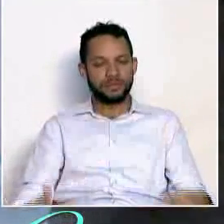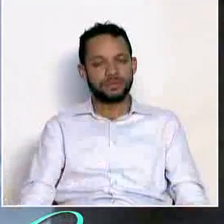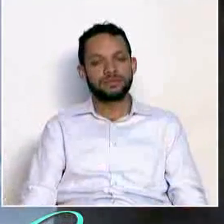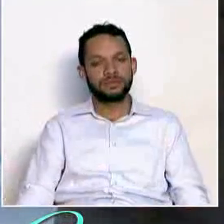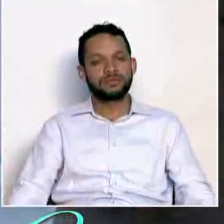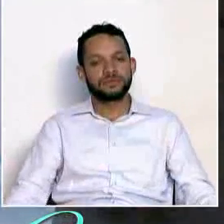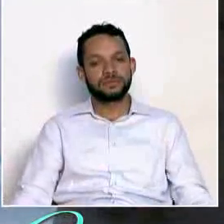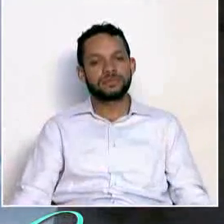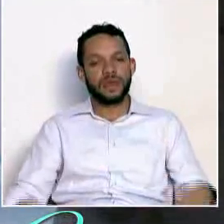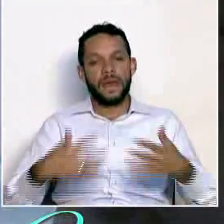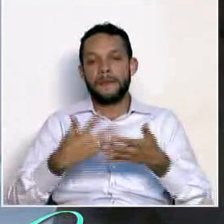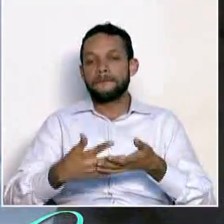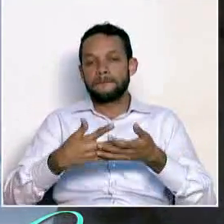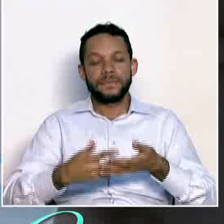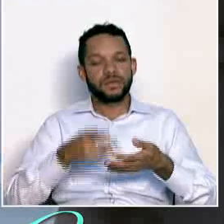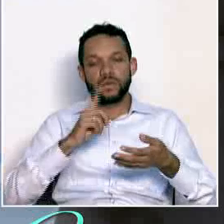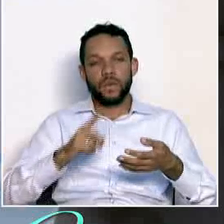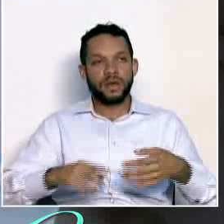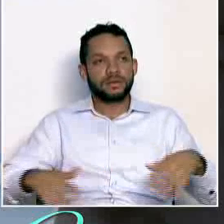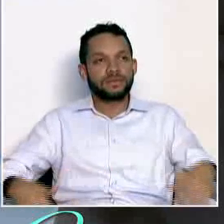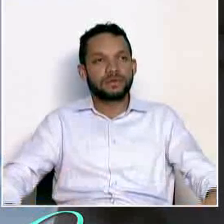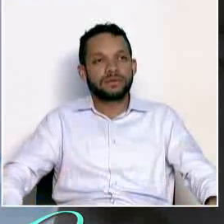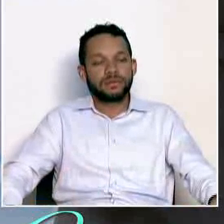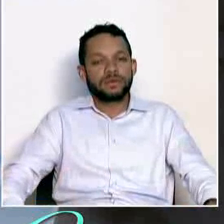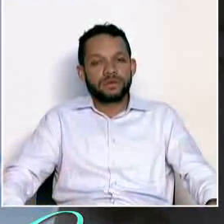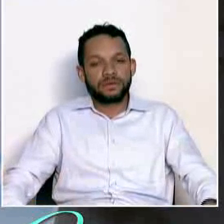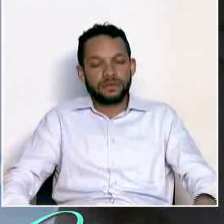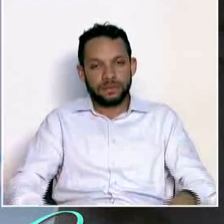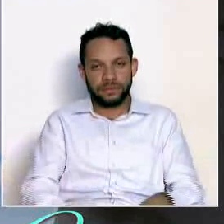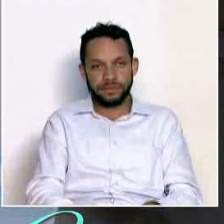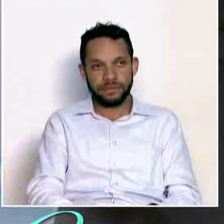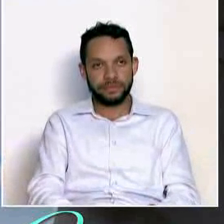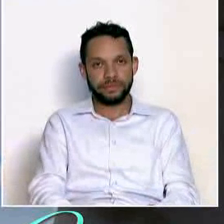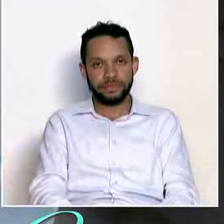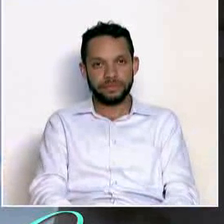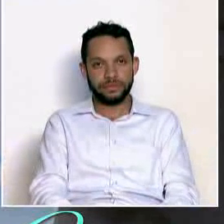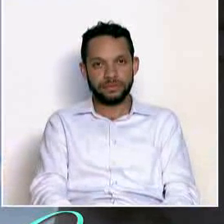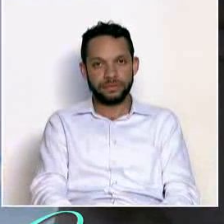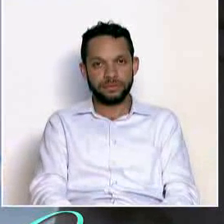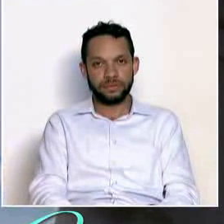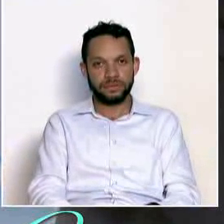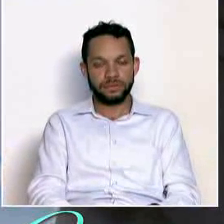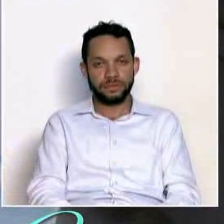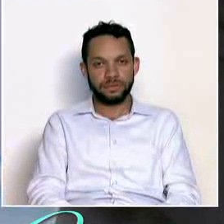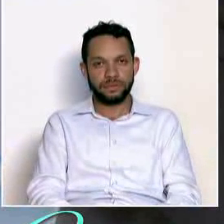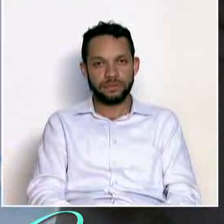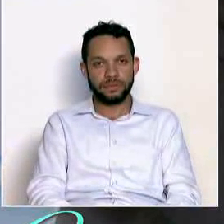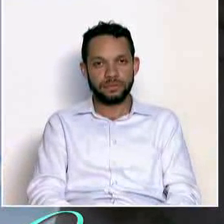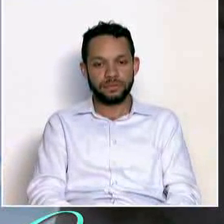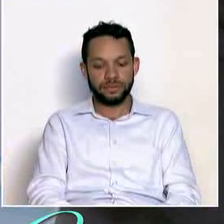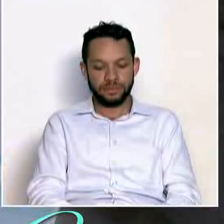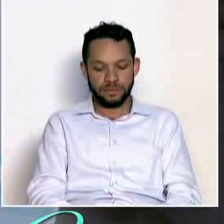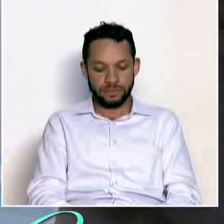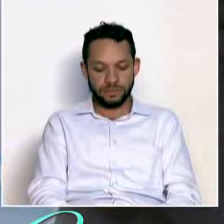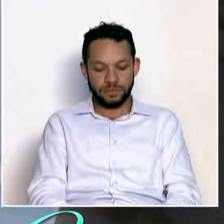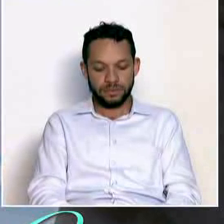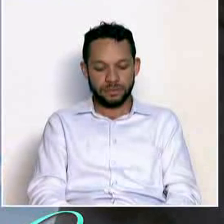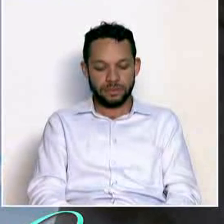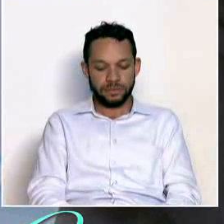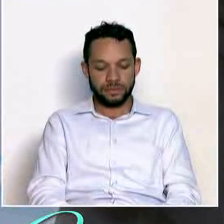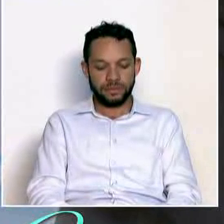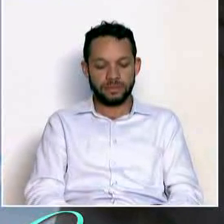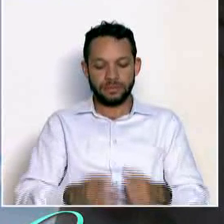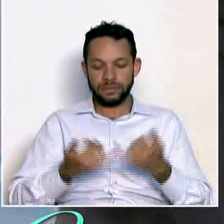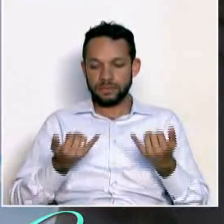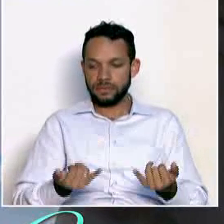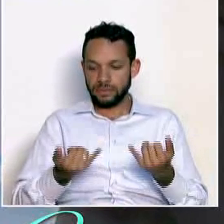y comenzará a flotar. Va a levitarse, va a flotar. En la medida en que el sueño